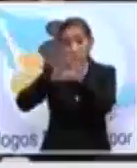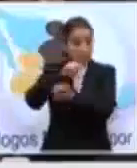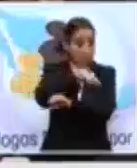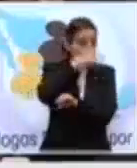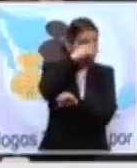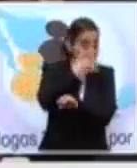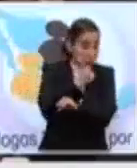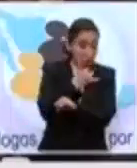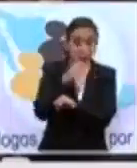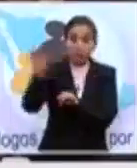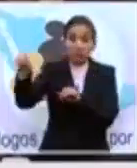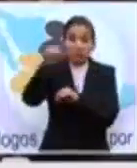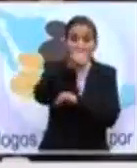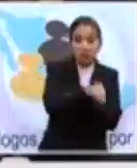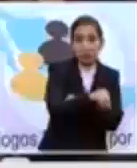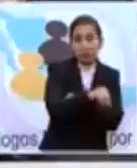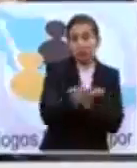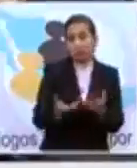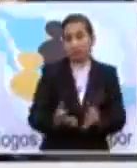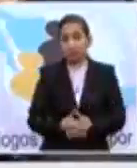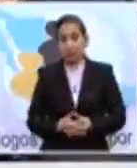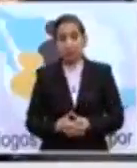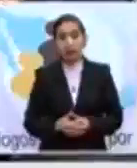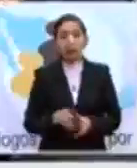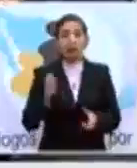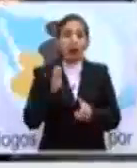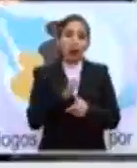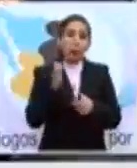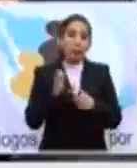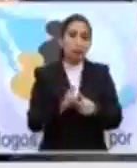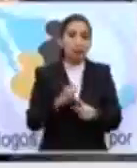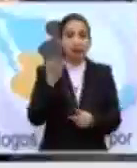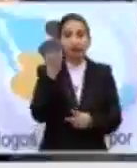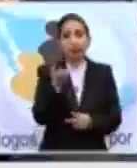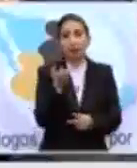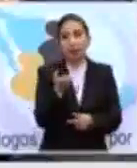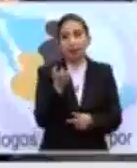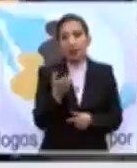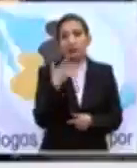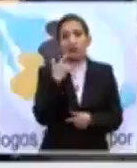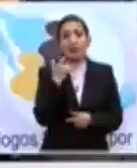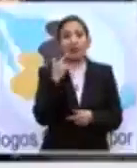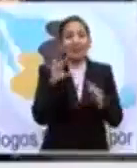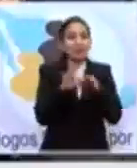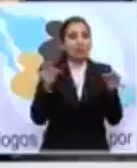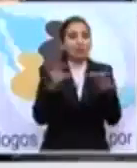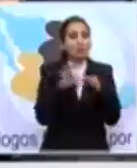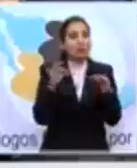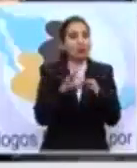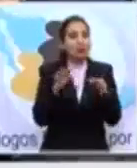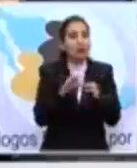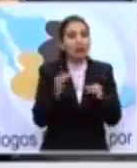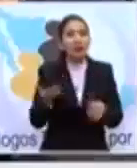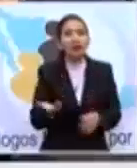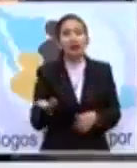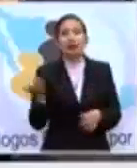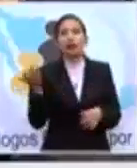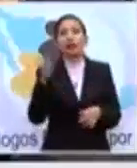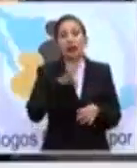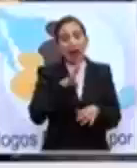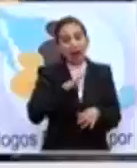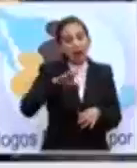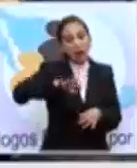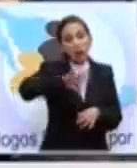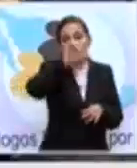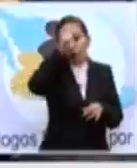del tema de la nacionalidad, ¿no? Entonces, pues, esto trata de explicar un poco el que hay